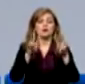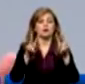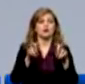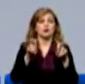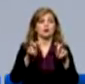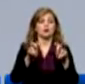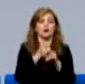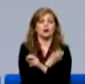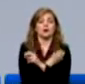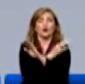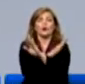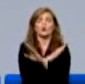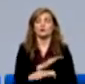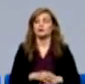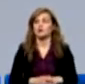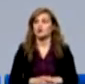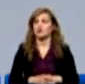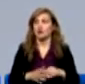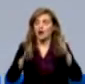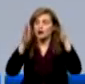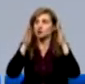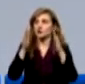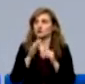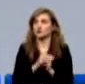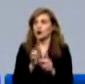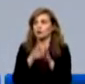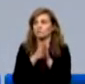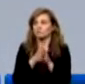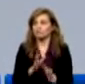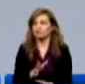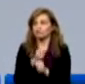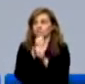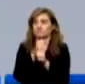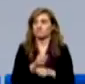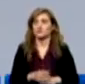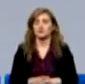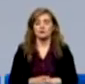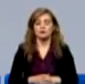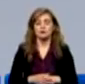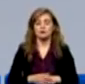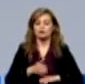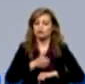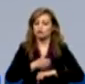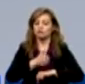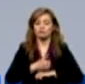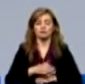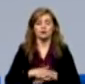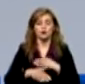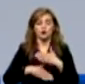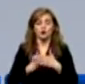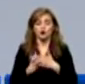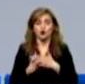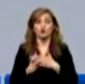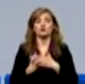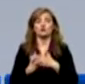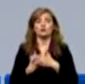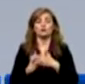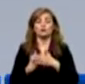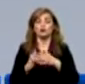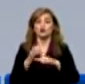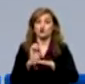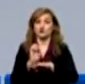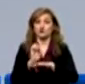tanto de prevención como de atención inmediata y luego recuperación. En prevención, las autoridades a nivel nacional, incluido las